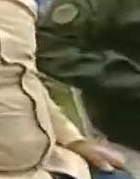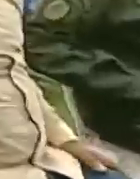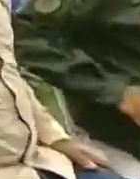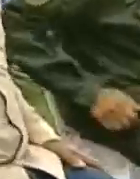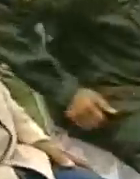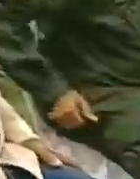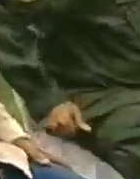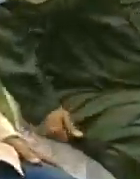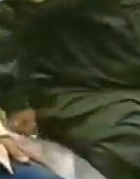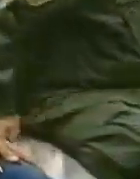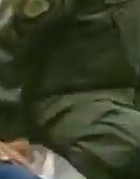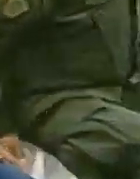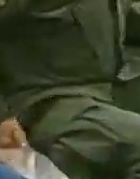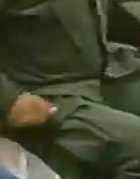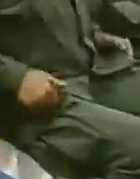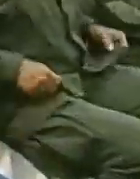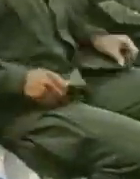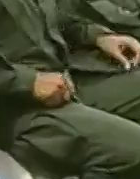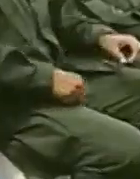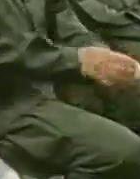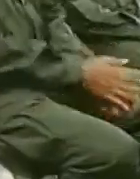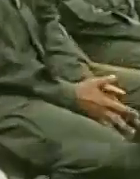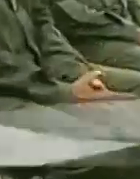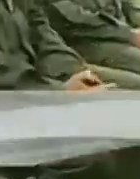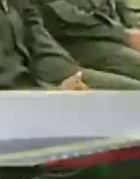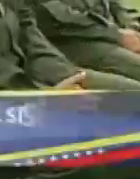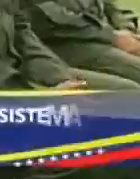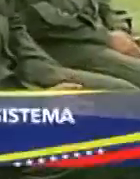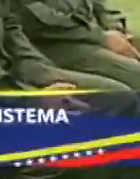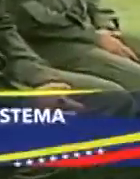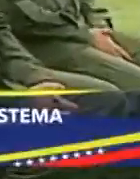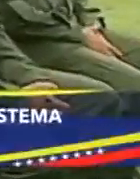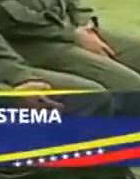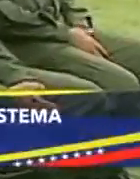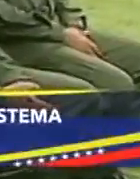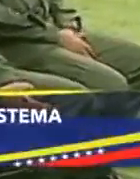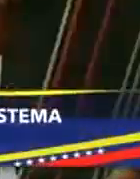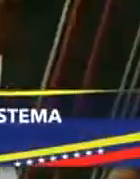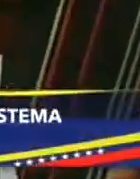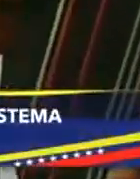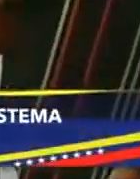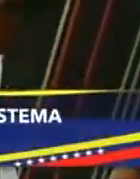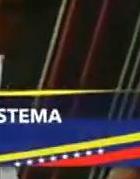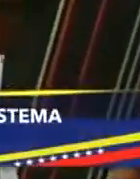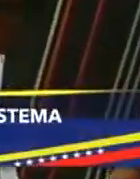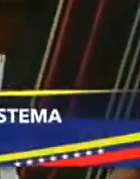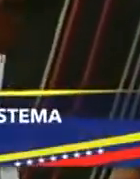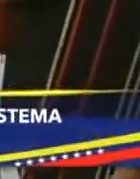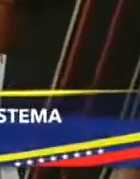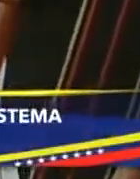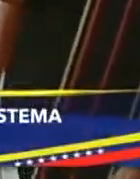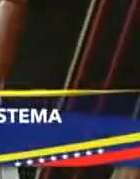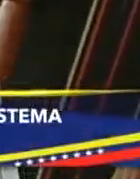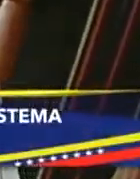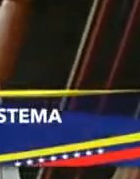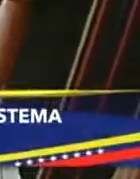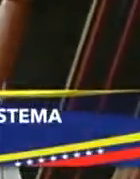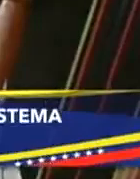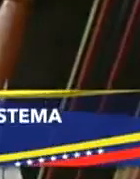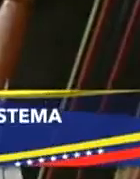Su hijo Abraham Medina, de 12 años, el cantante, tiene buen gañote,